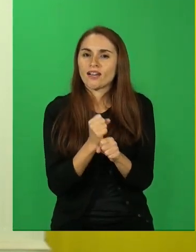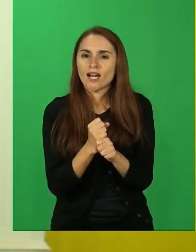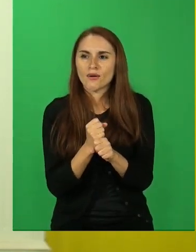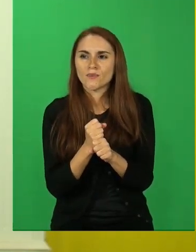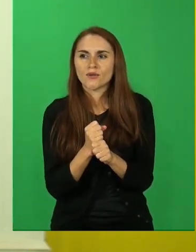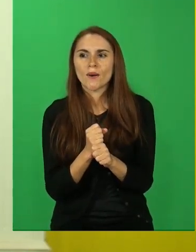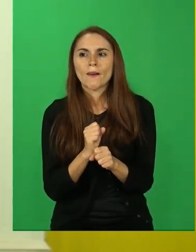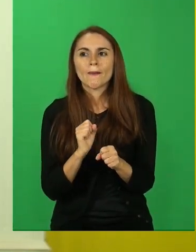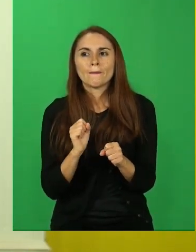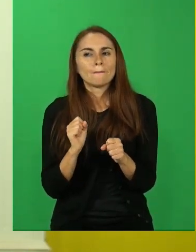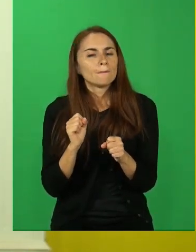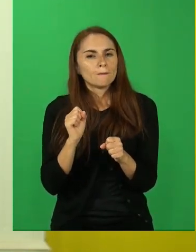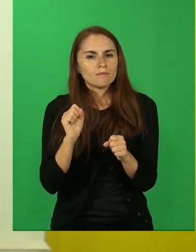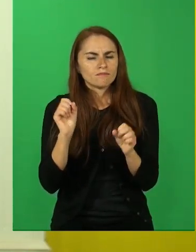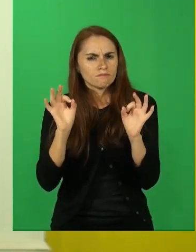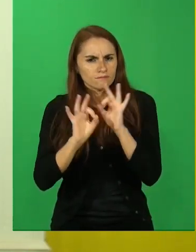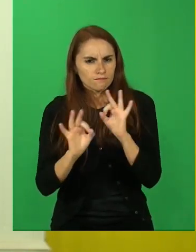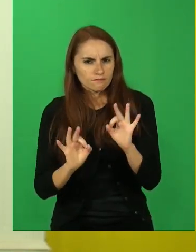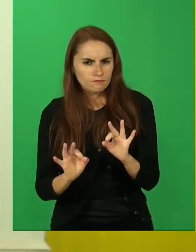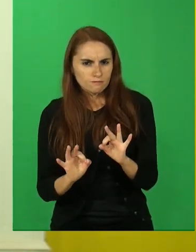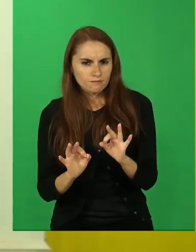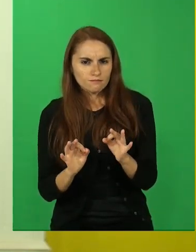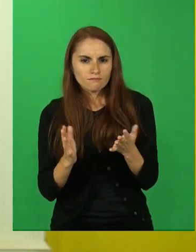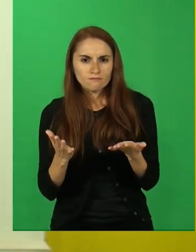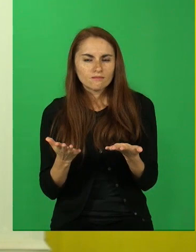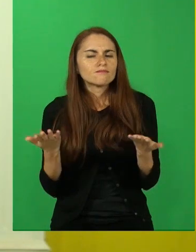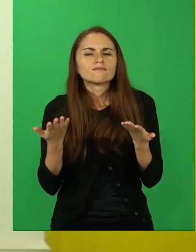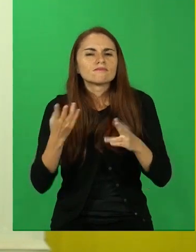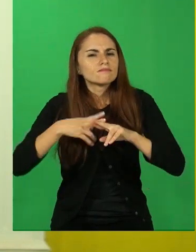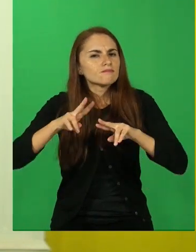en la primera etapa donde yo te estaba guiando?